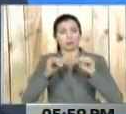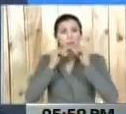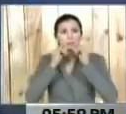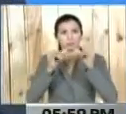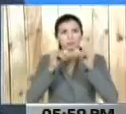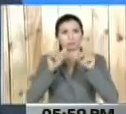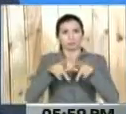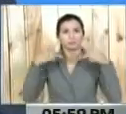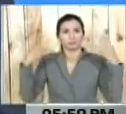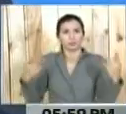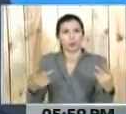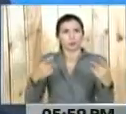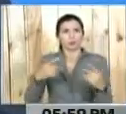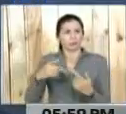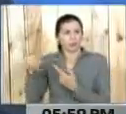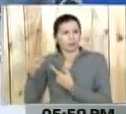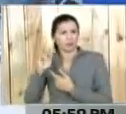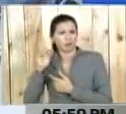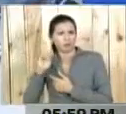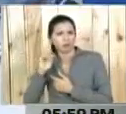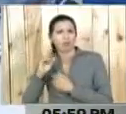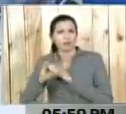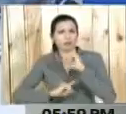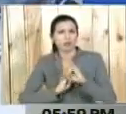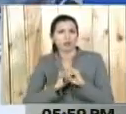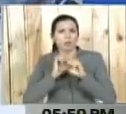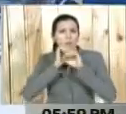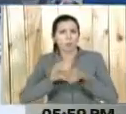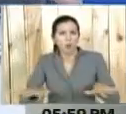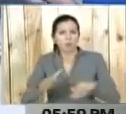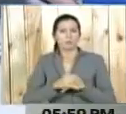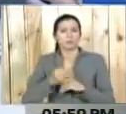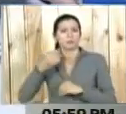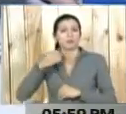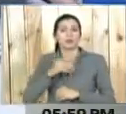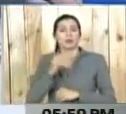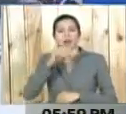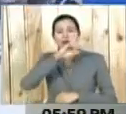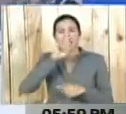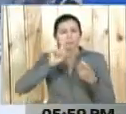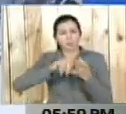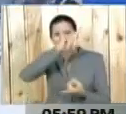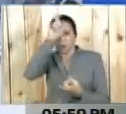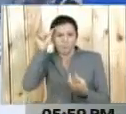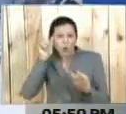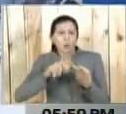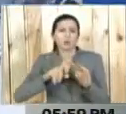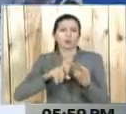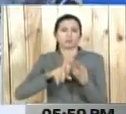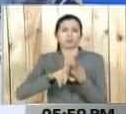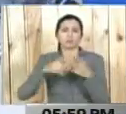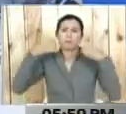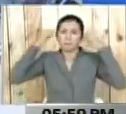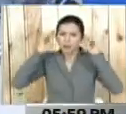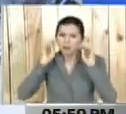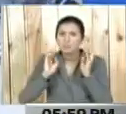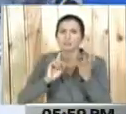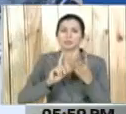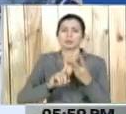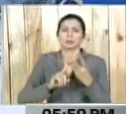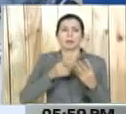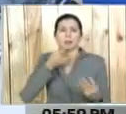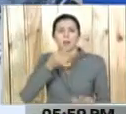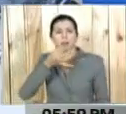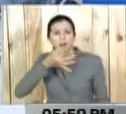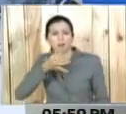señora Tintori en CNN a una hora, María Corina Machado en otro medio internacional a otra hora. Bueno, el señor Capriles en Globovisión a